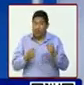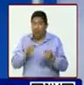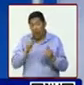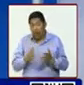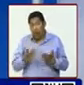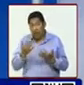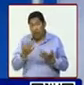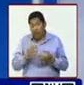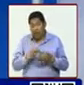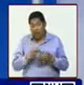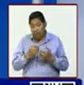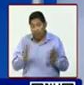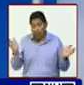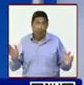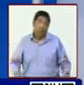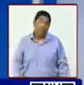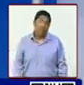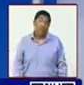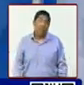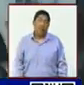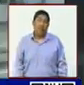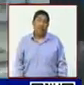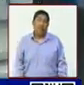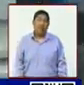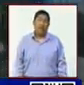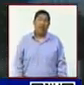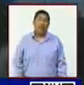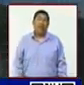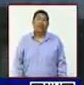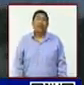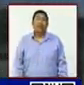que esperan que se habilite la vía.